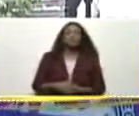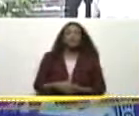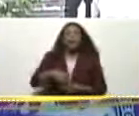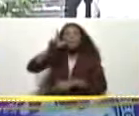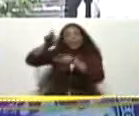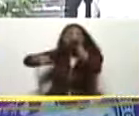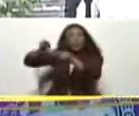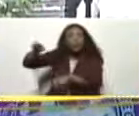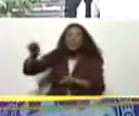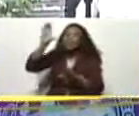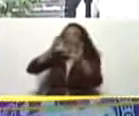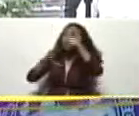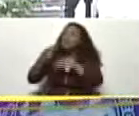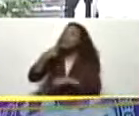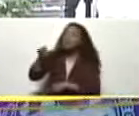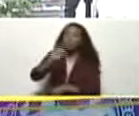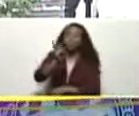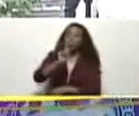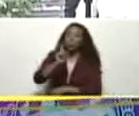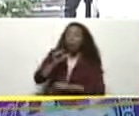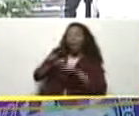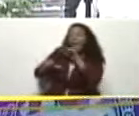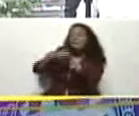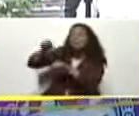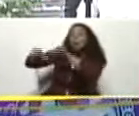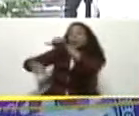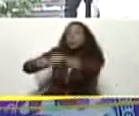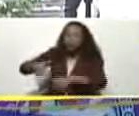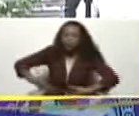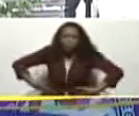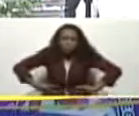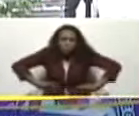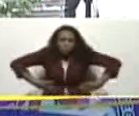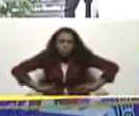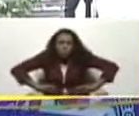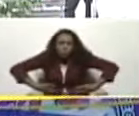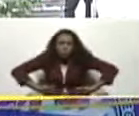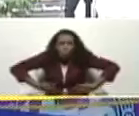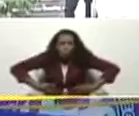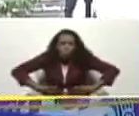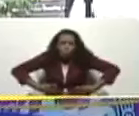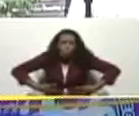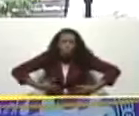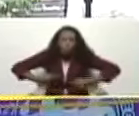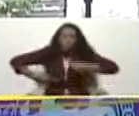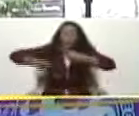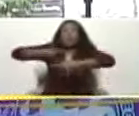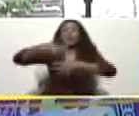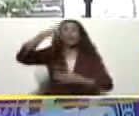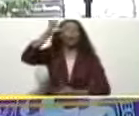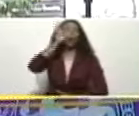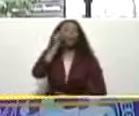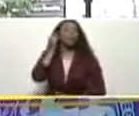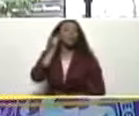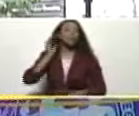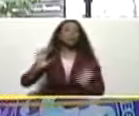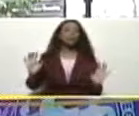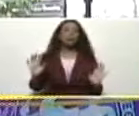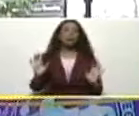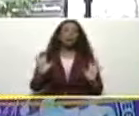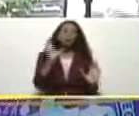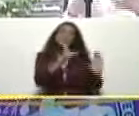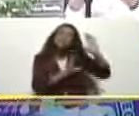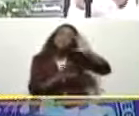pero la gente de ciencia cree que somos evolución. Y si somos hombres y mujeres de fe y de ciencia,